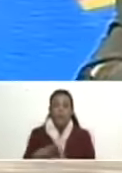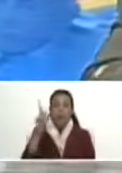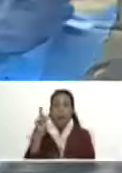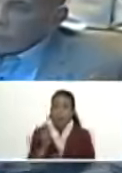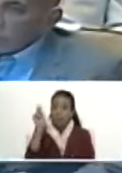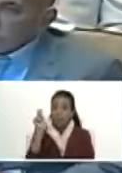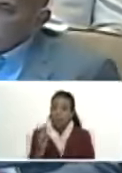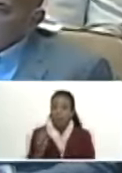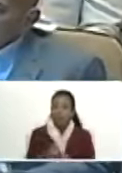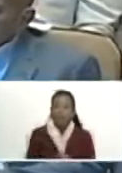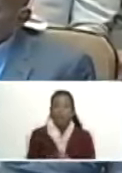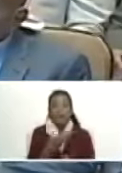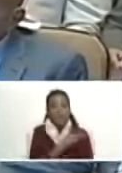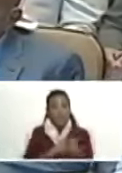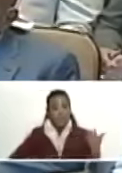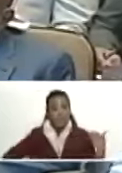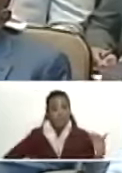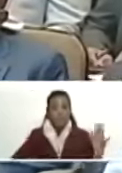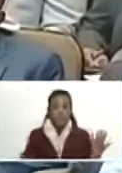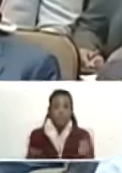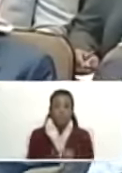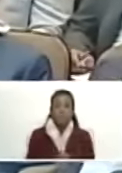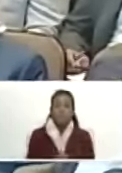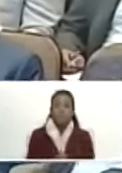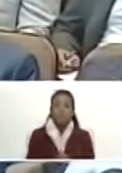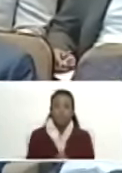legisladores, presidencia.